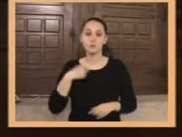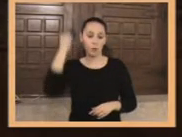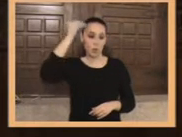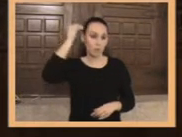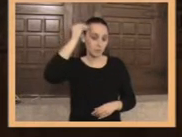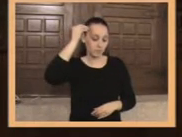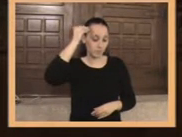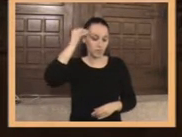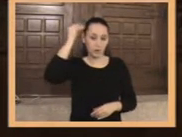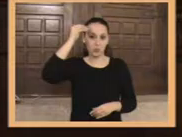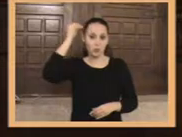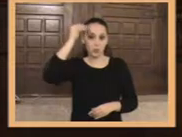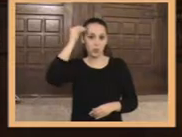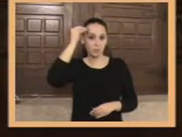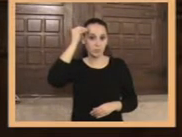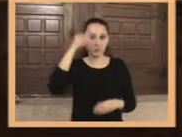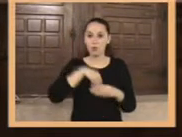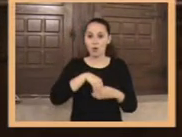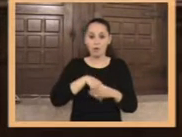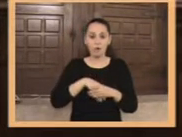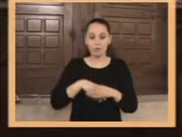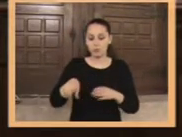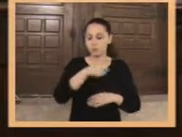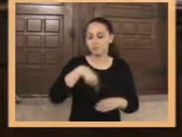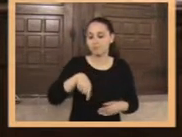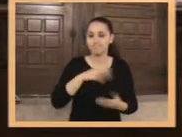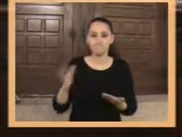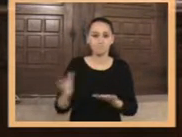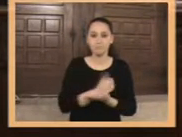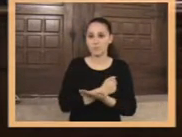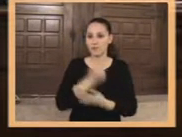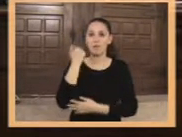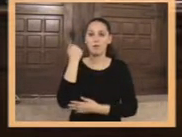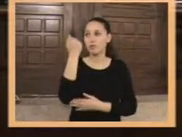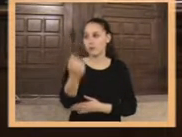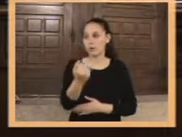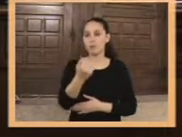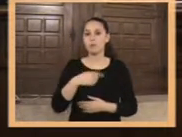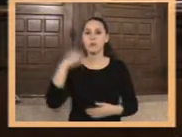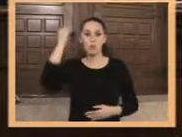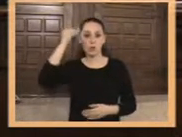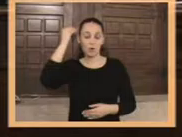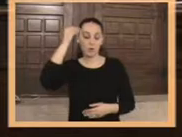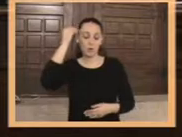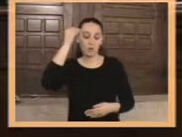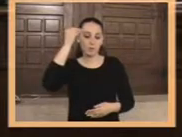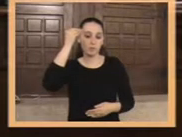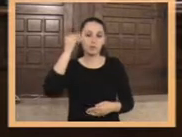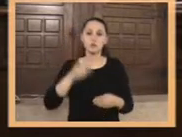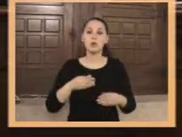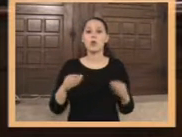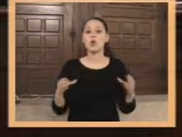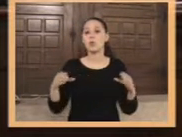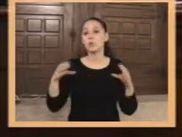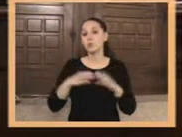Yo entiendo que la oposición pues tiene que poner siempre alguna peguina, ¿no?, para que parezca que uno, pues no todo lo que hace el Gobierno es bueno, evidentemente. Pero